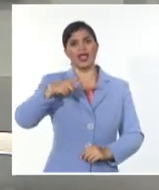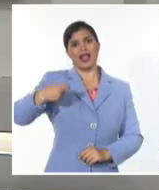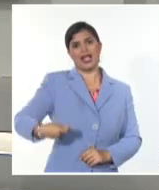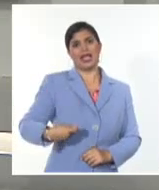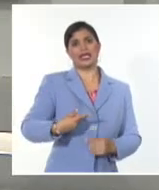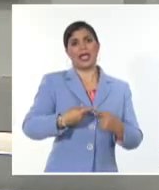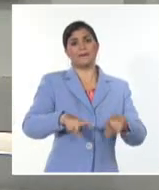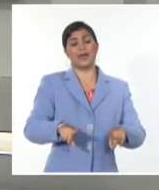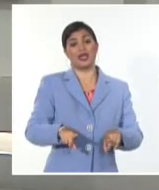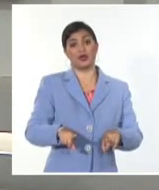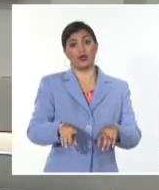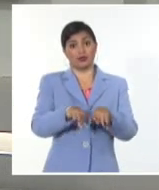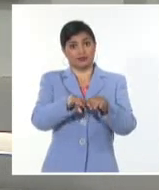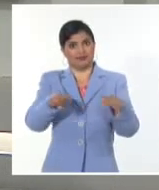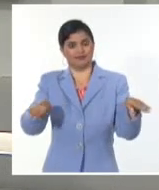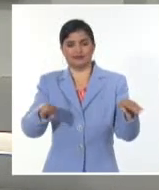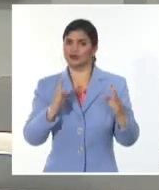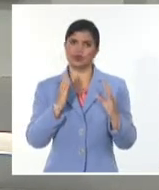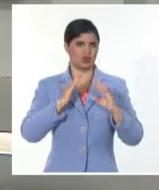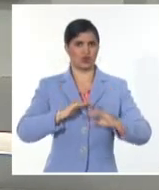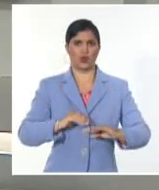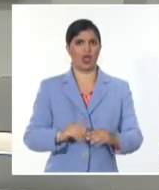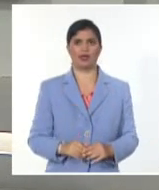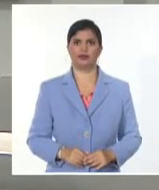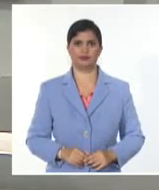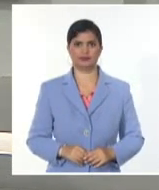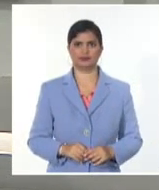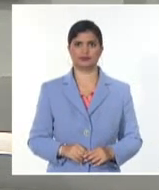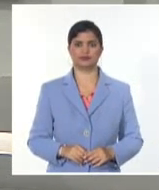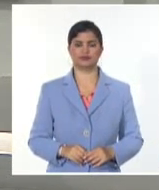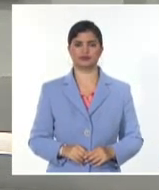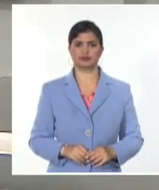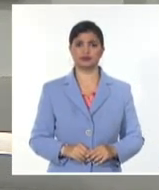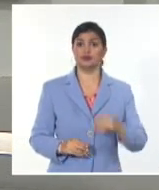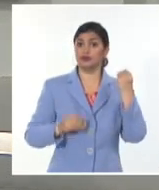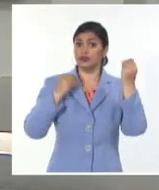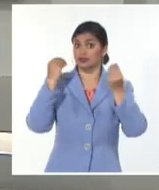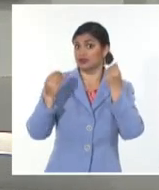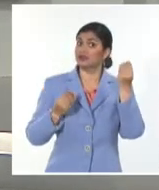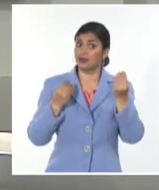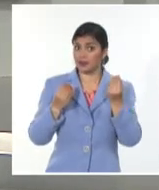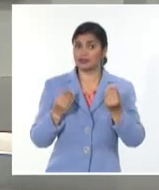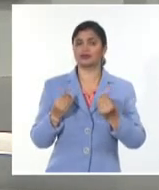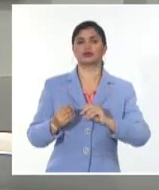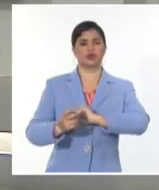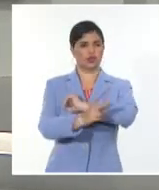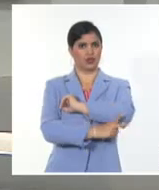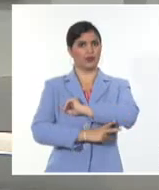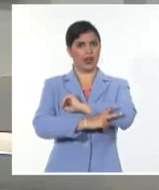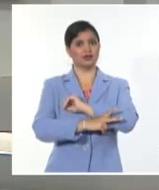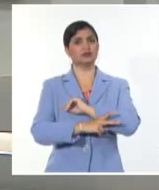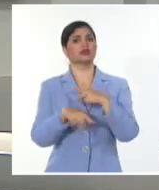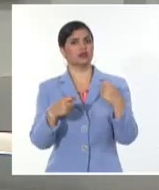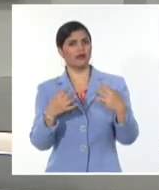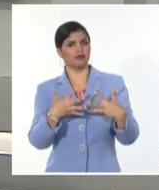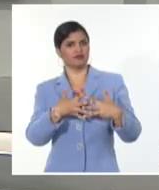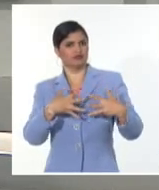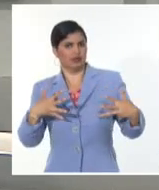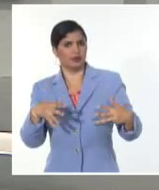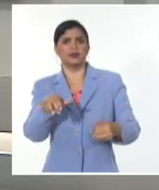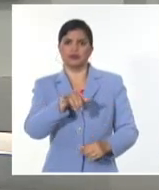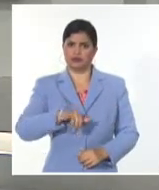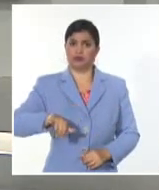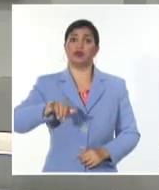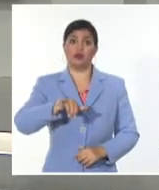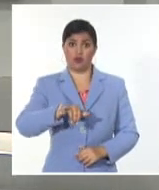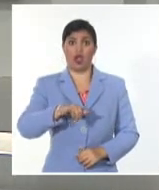y jamás su ejército, otra fuera la mirada. Calculen ustedes cuántas naciones hubiesen roto relaciones diplomáticas con Palestina